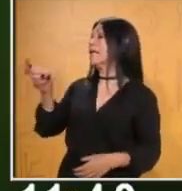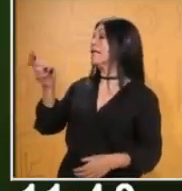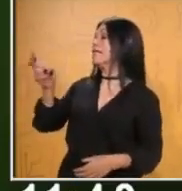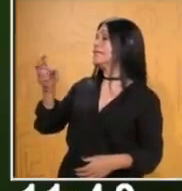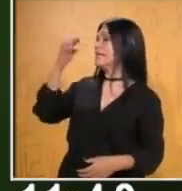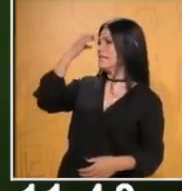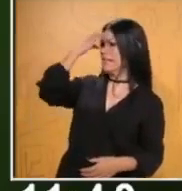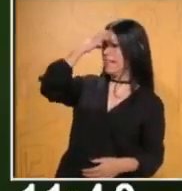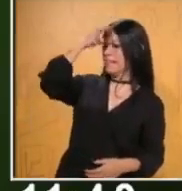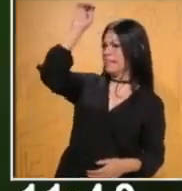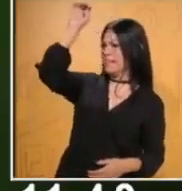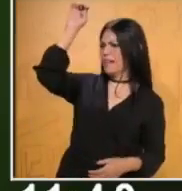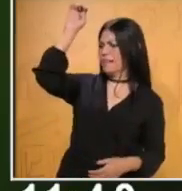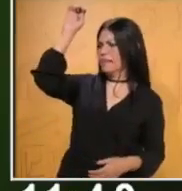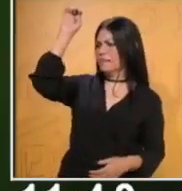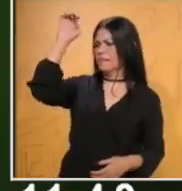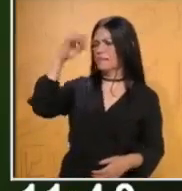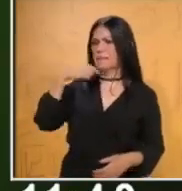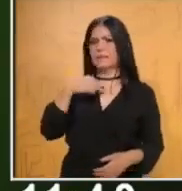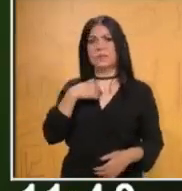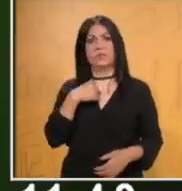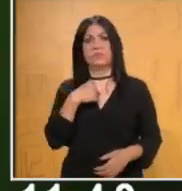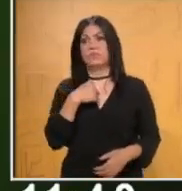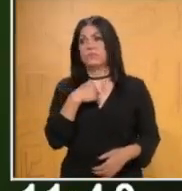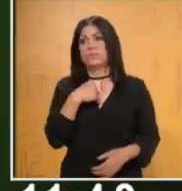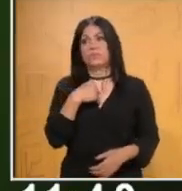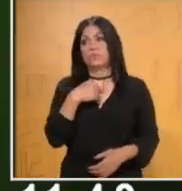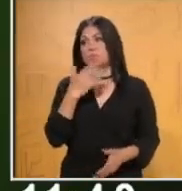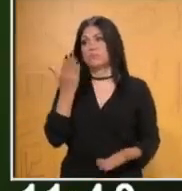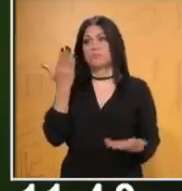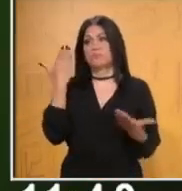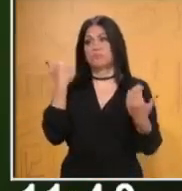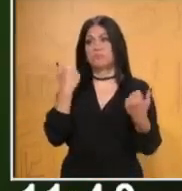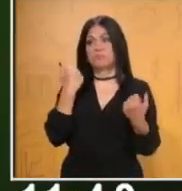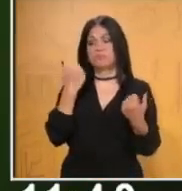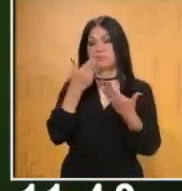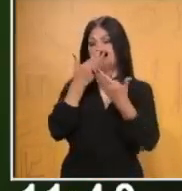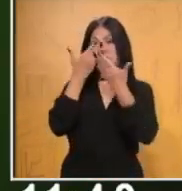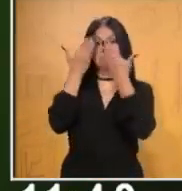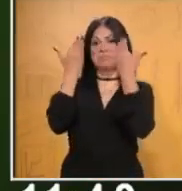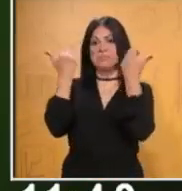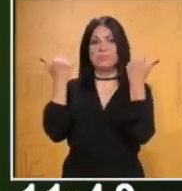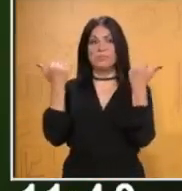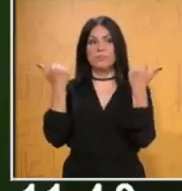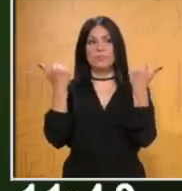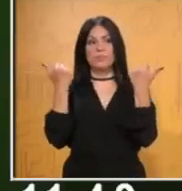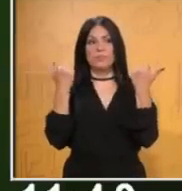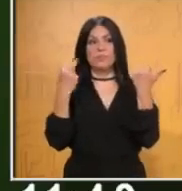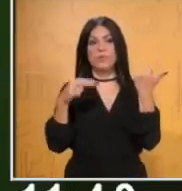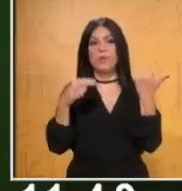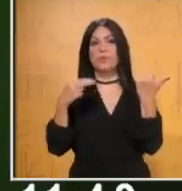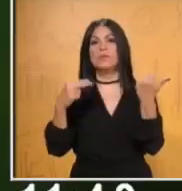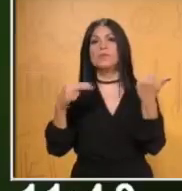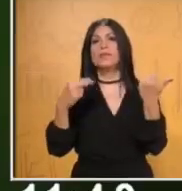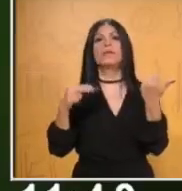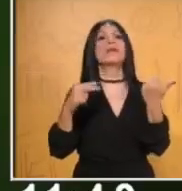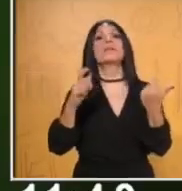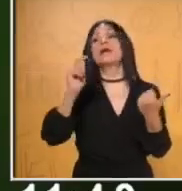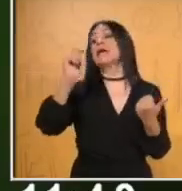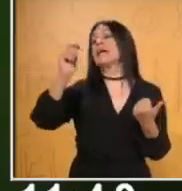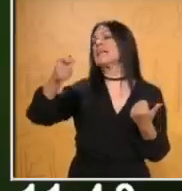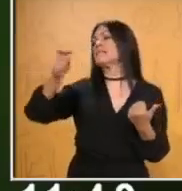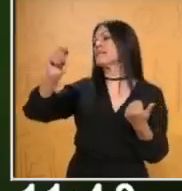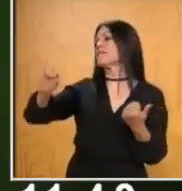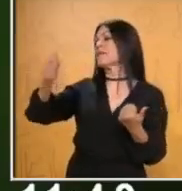esponsales, devano. Devanó. Perdón, devanó. Ok, si tú sabes el significado de estas